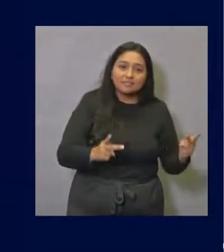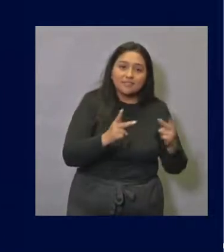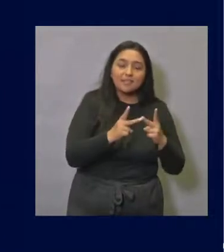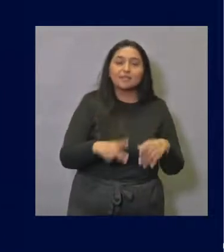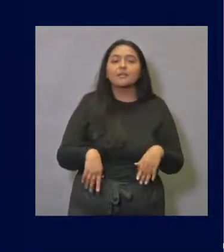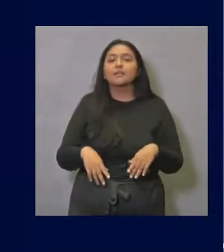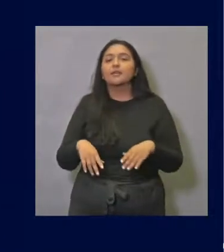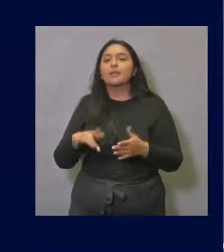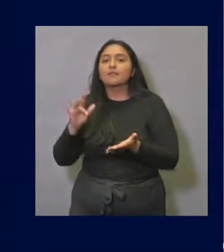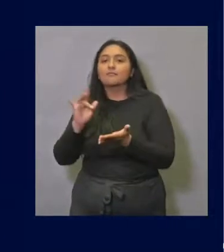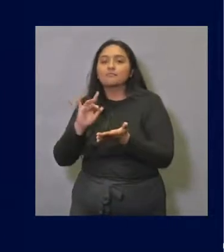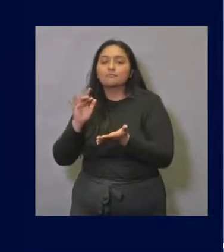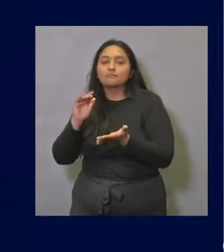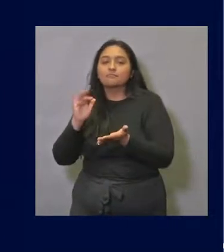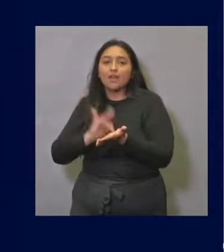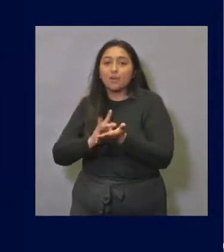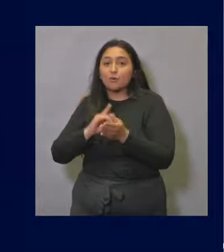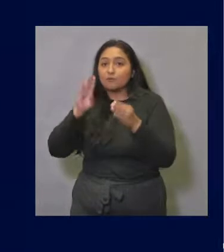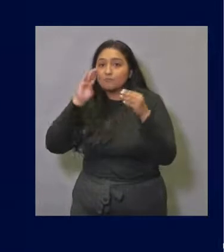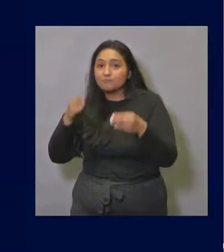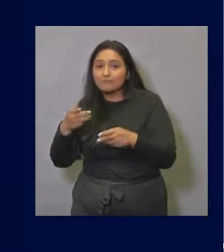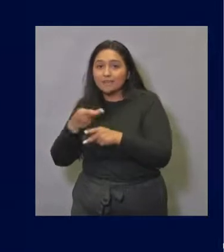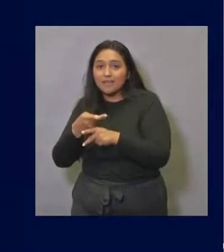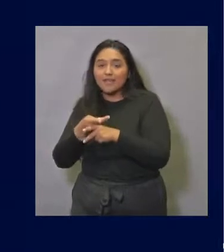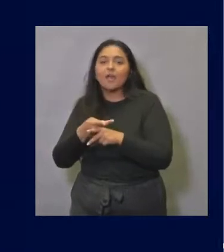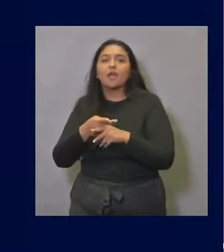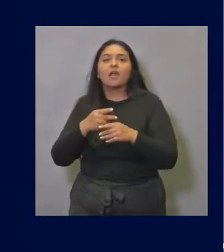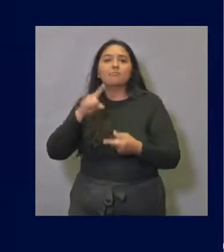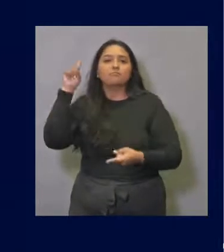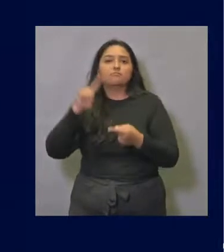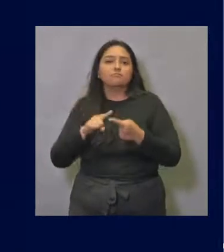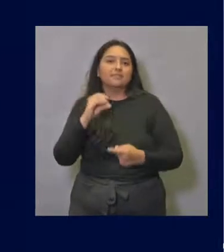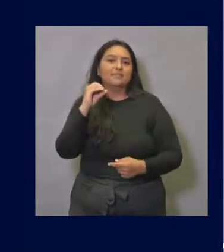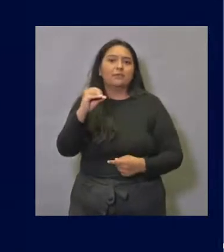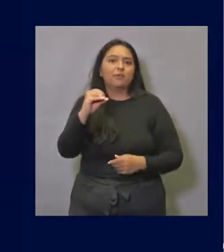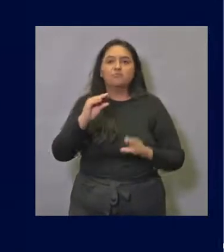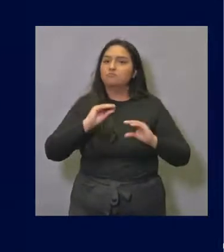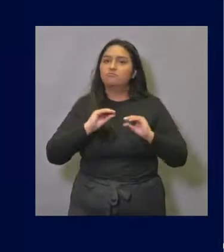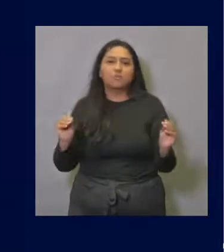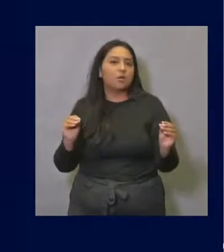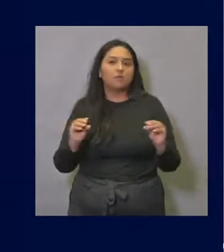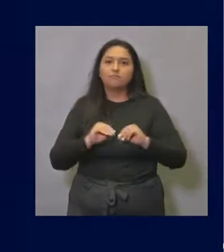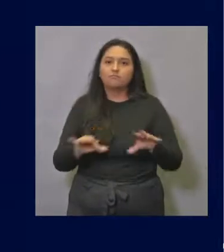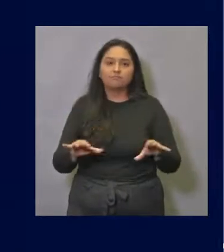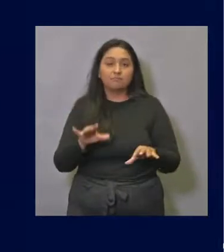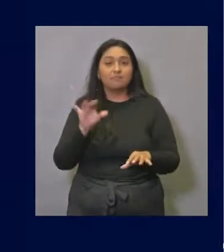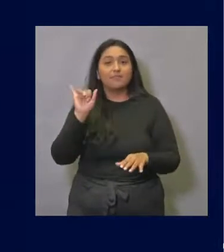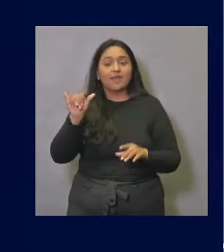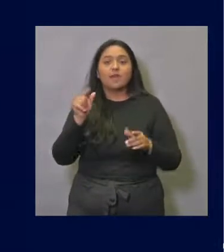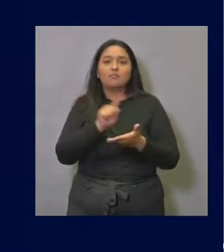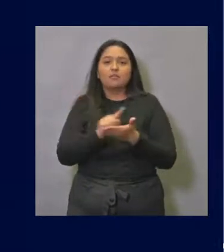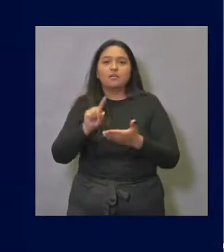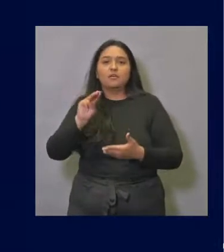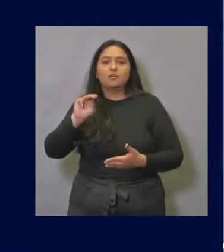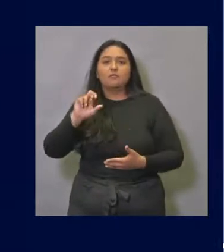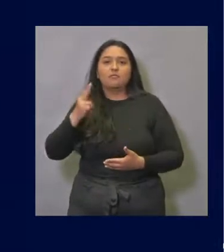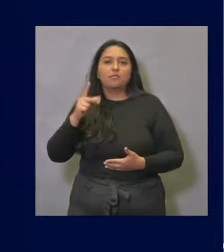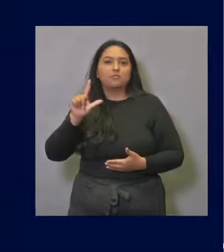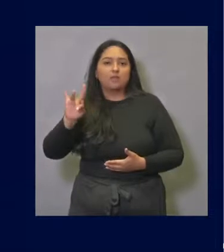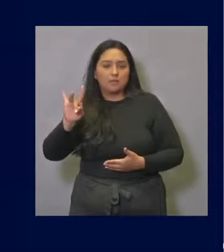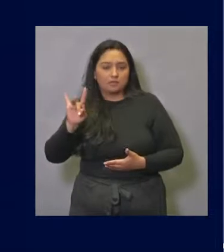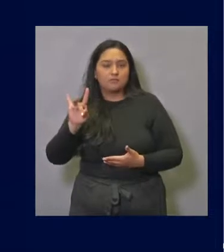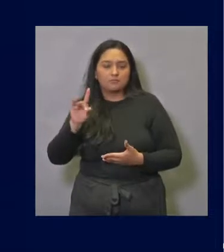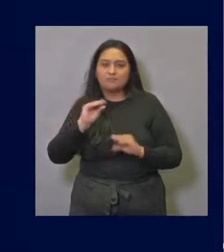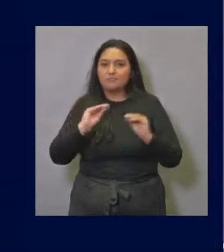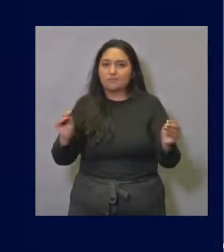médica se redujo a 0 a partir de la semana del 28 de marzo. En estas instalaciones, la mayoría de